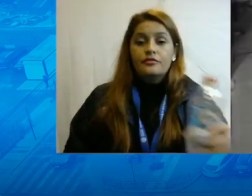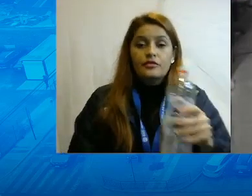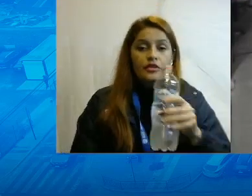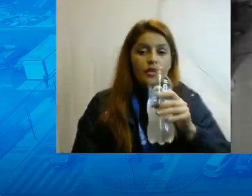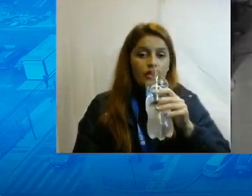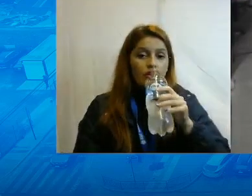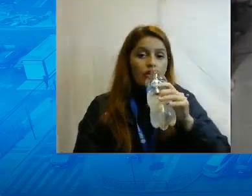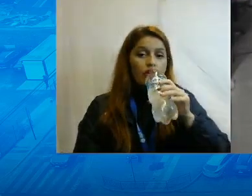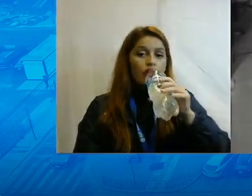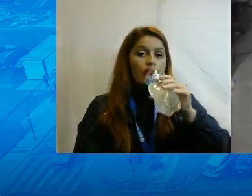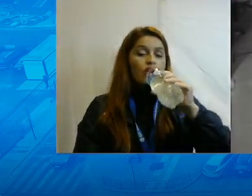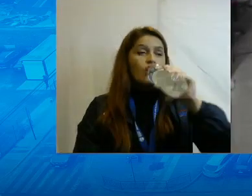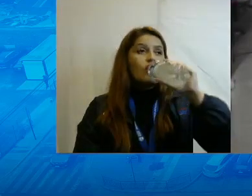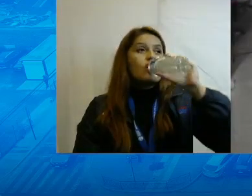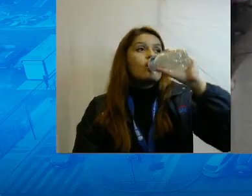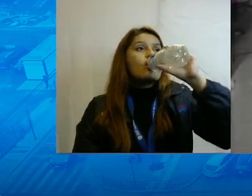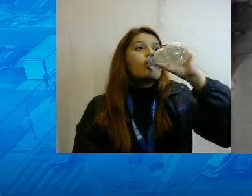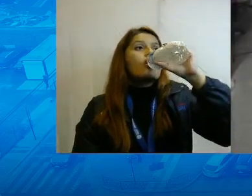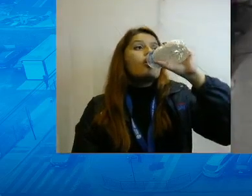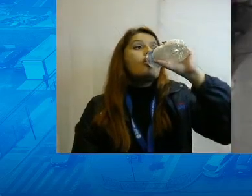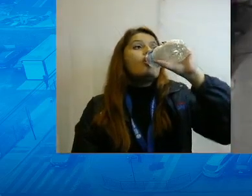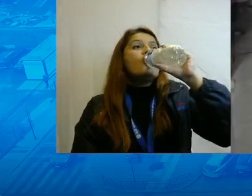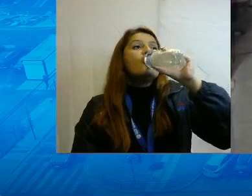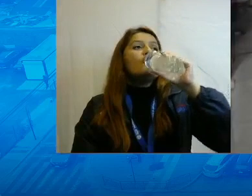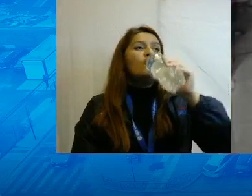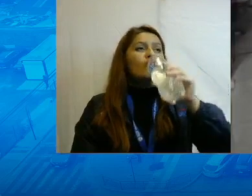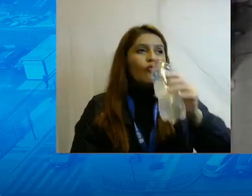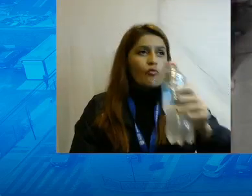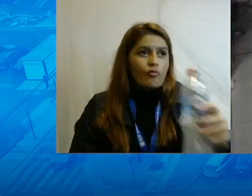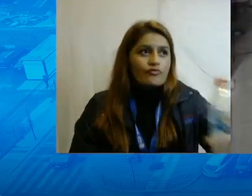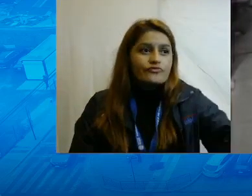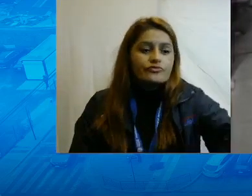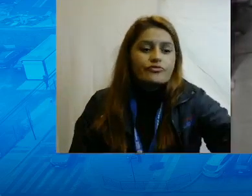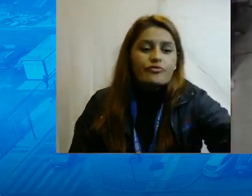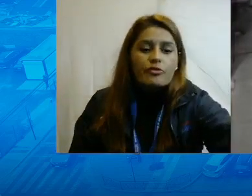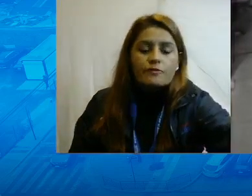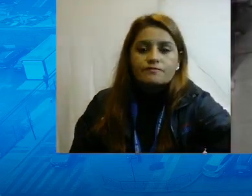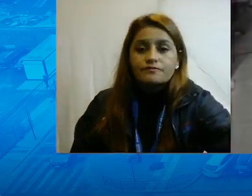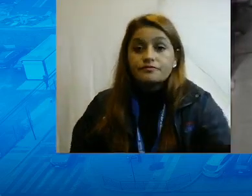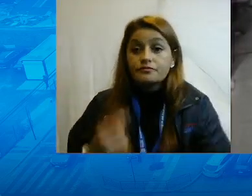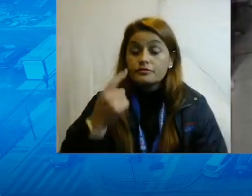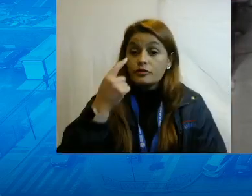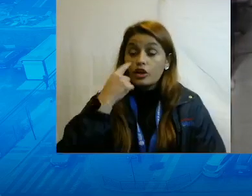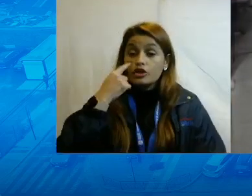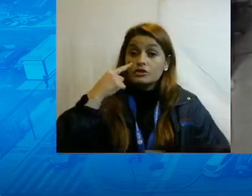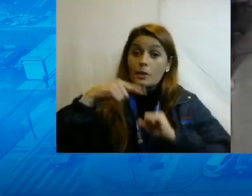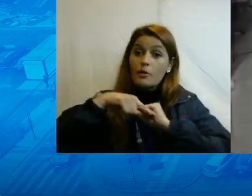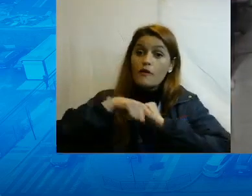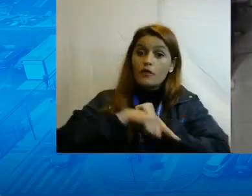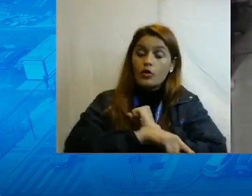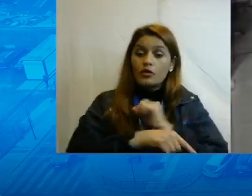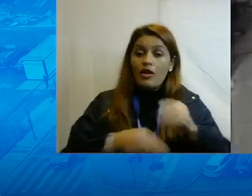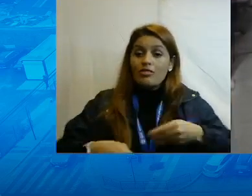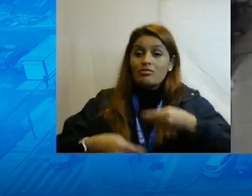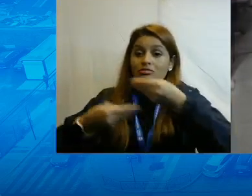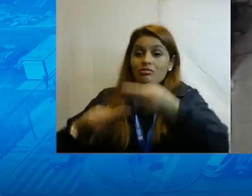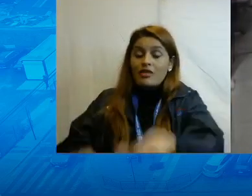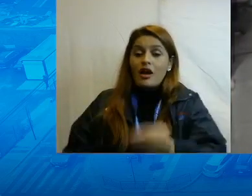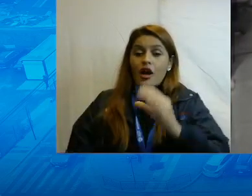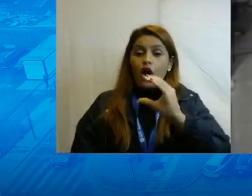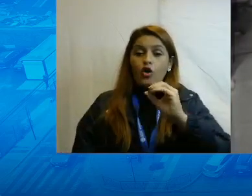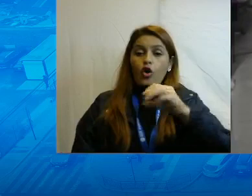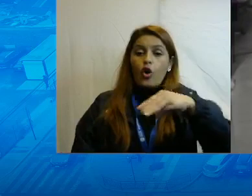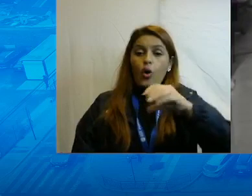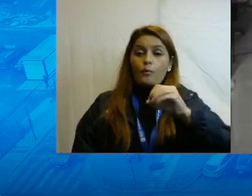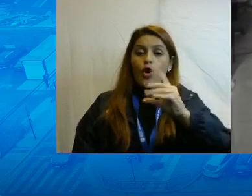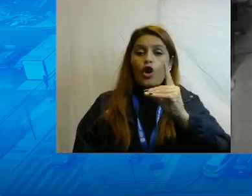consistió en conocer en detalle la solicitud de entrega en comodato de un inmueble ubicado en el sector